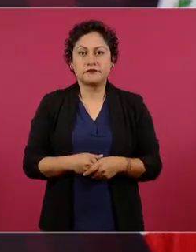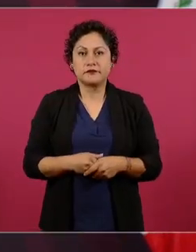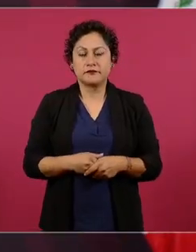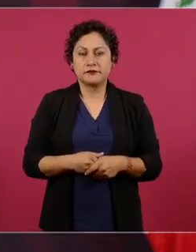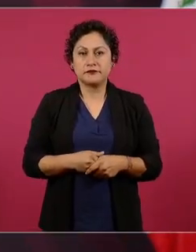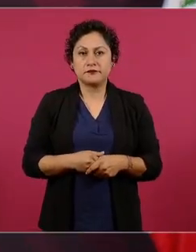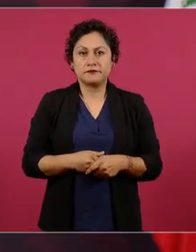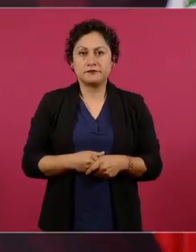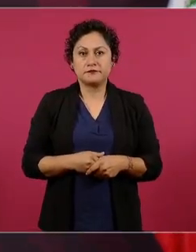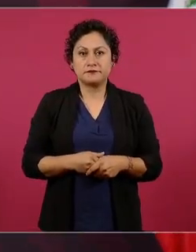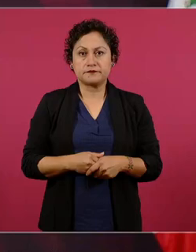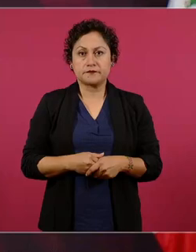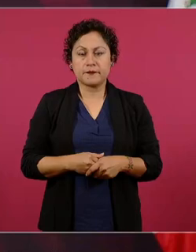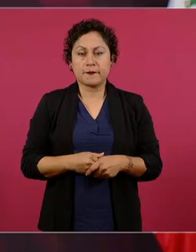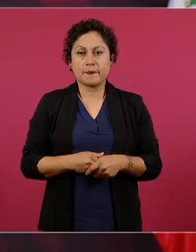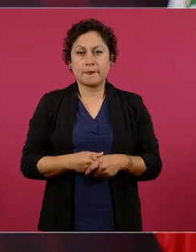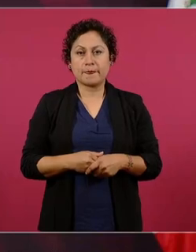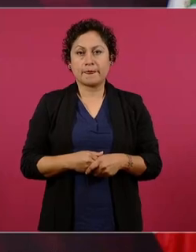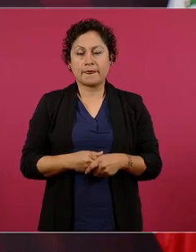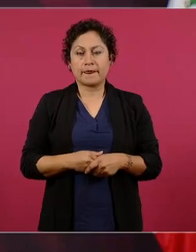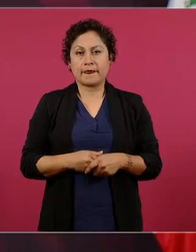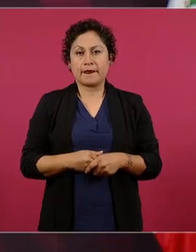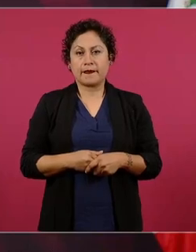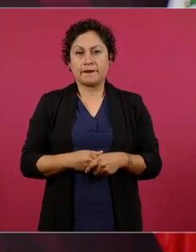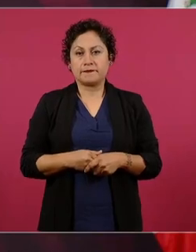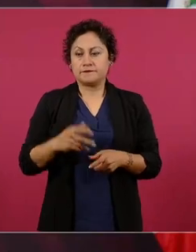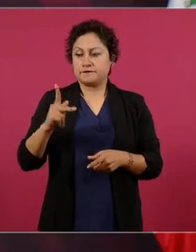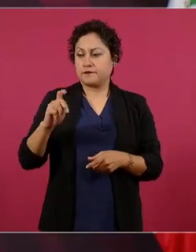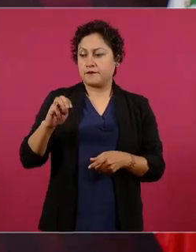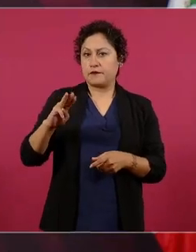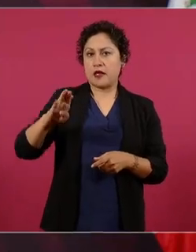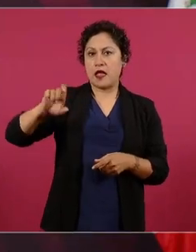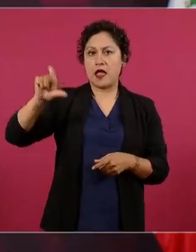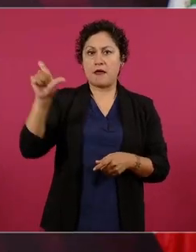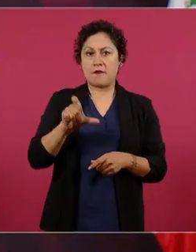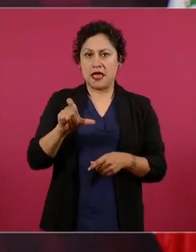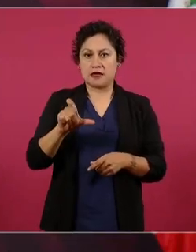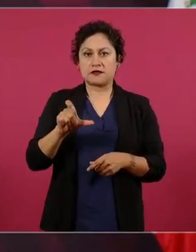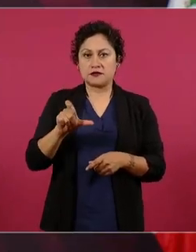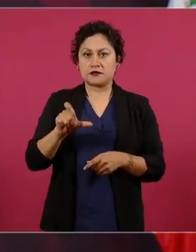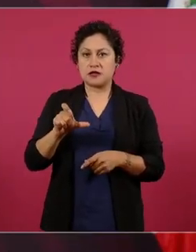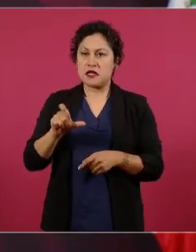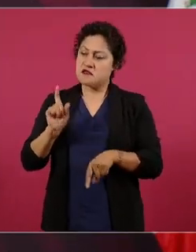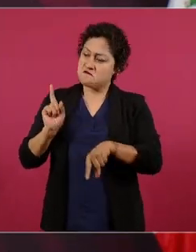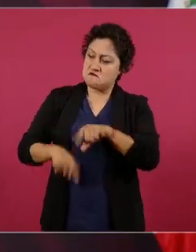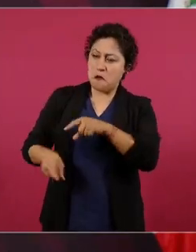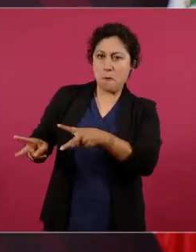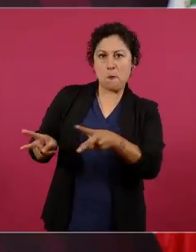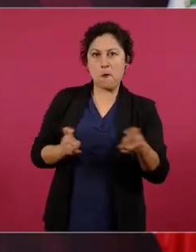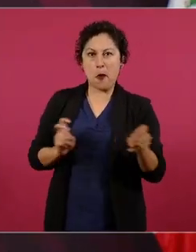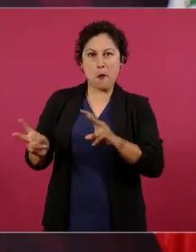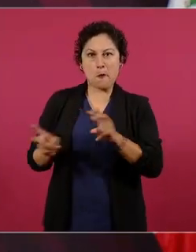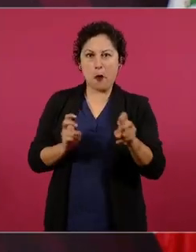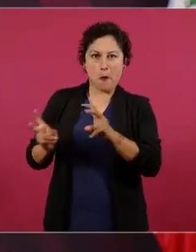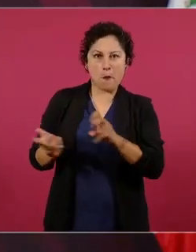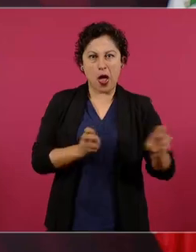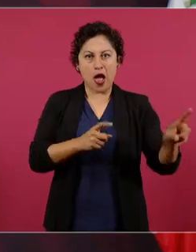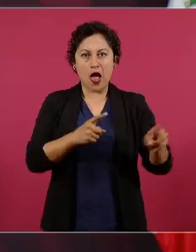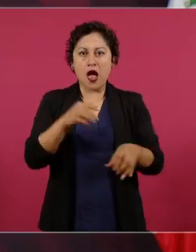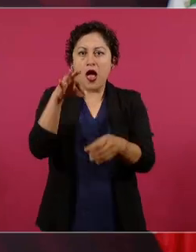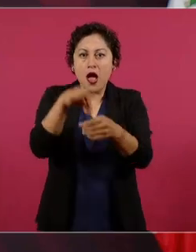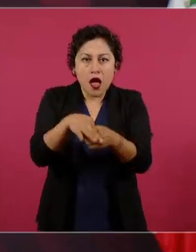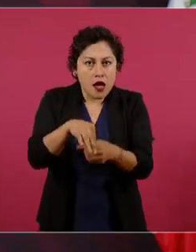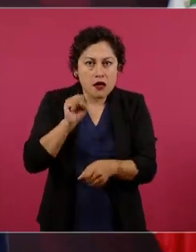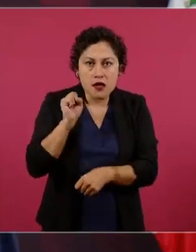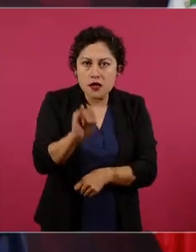llevar al fracaso a Pemex, a la Comisión Federal de Electricidad? Ellos.